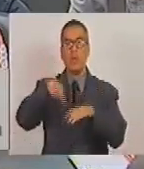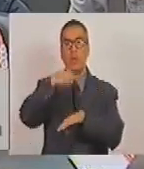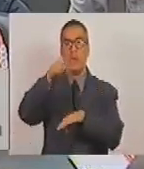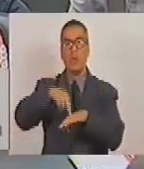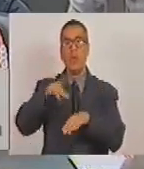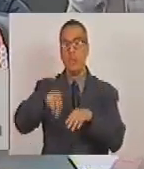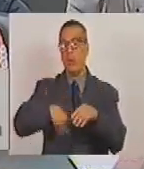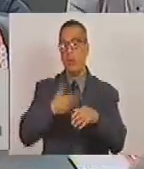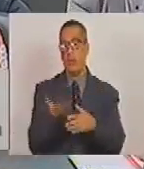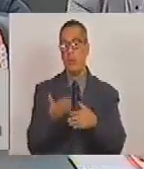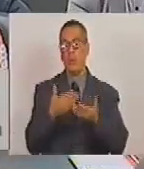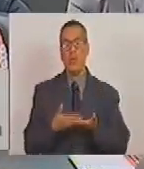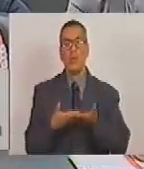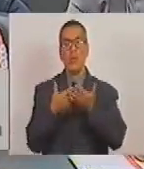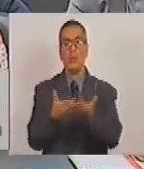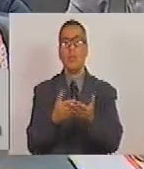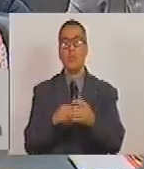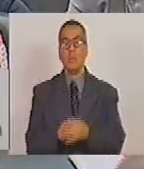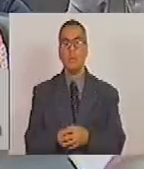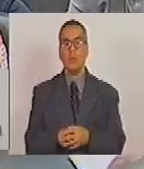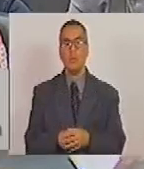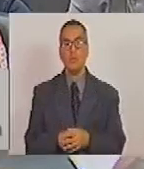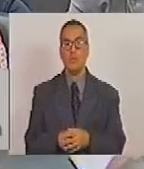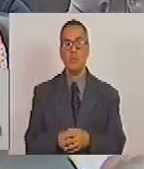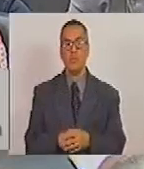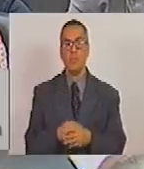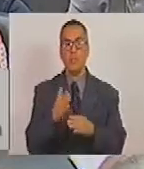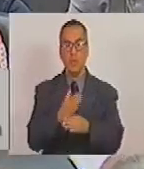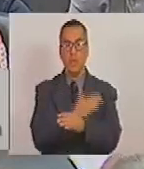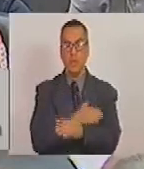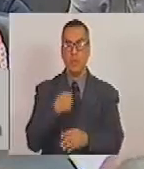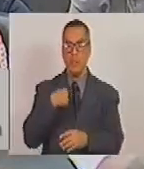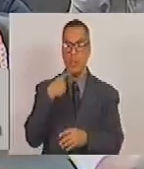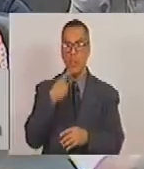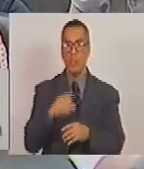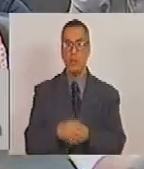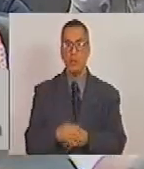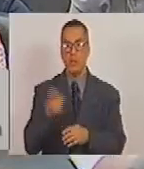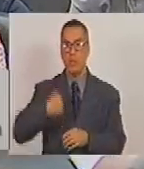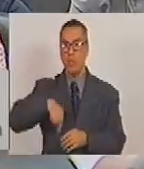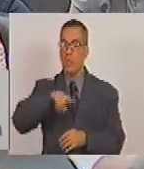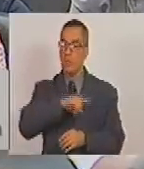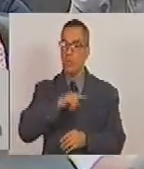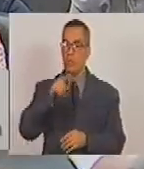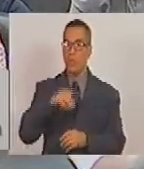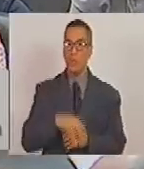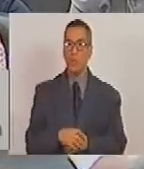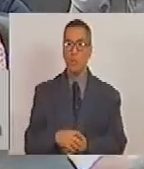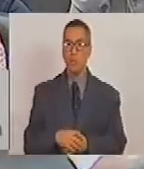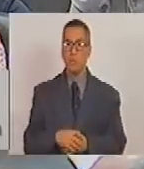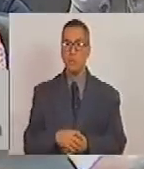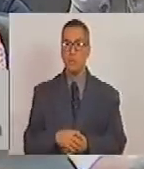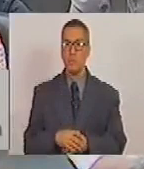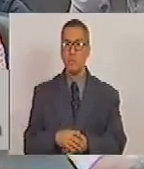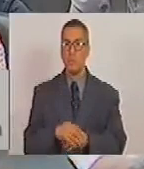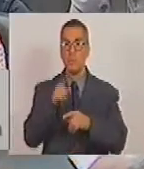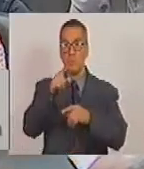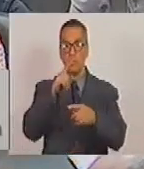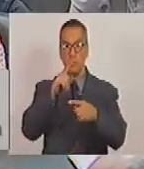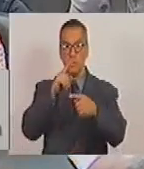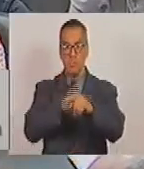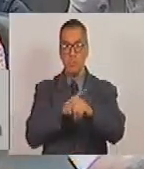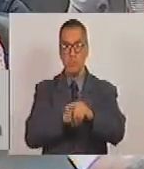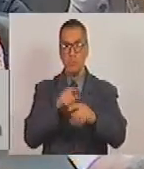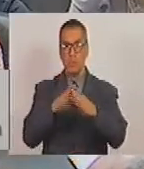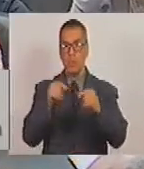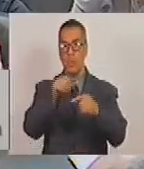y que fueron presentados con anterioridad. Nosotros estamos en ese horario todos los